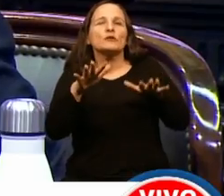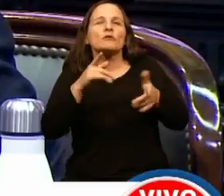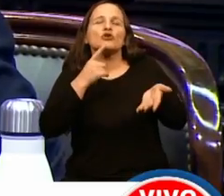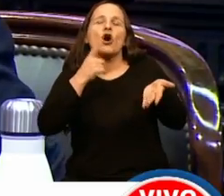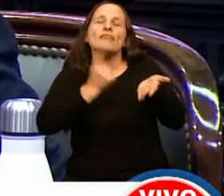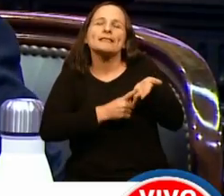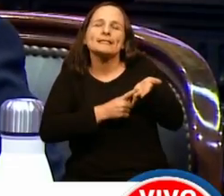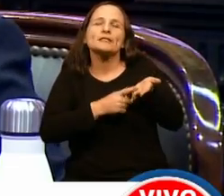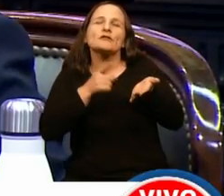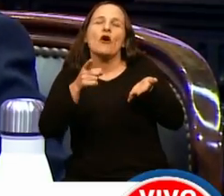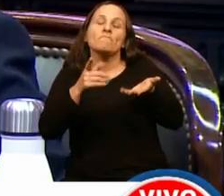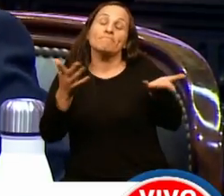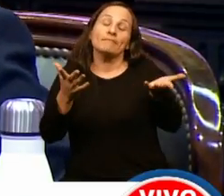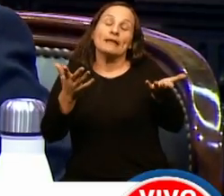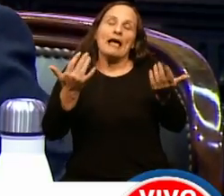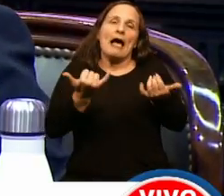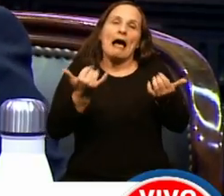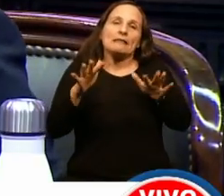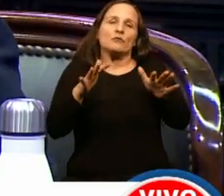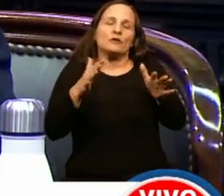pública tiene costos